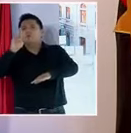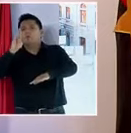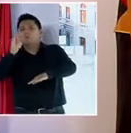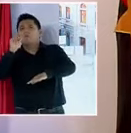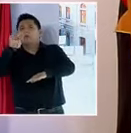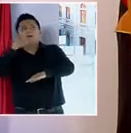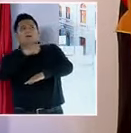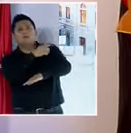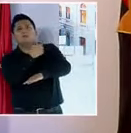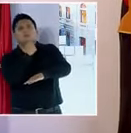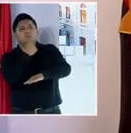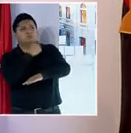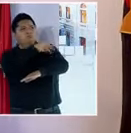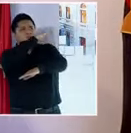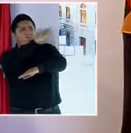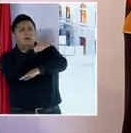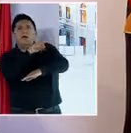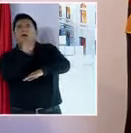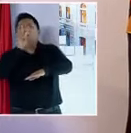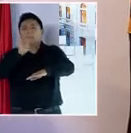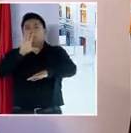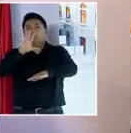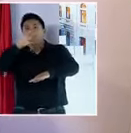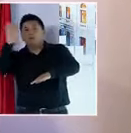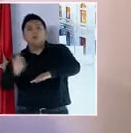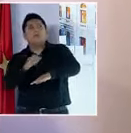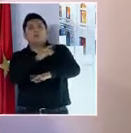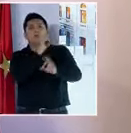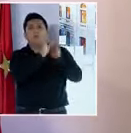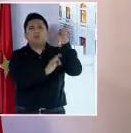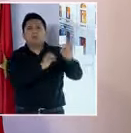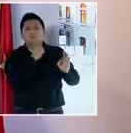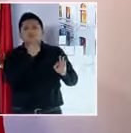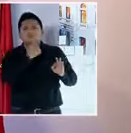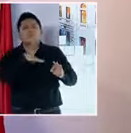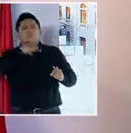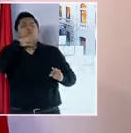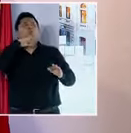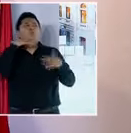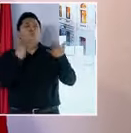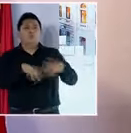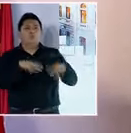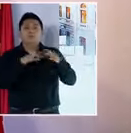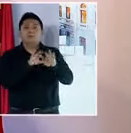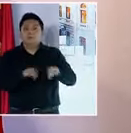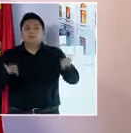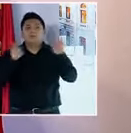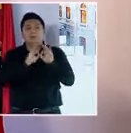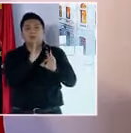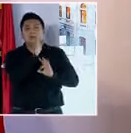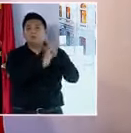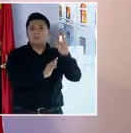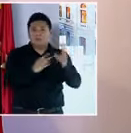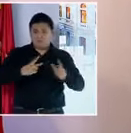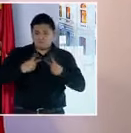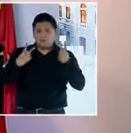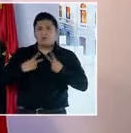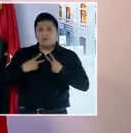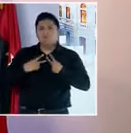el 75% de ese ecosistema tan importante para el agua y para la vida en